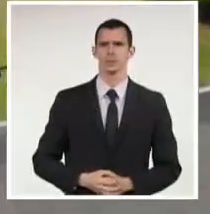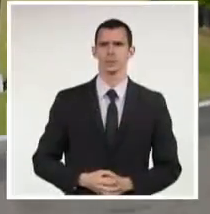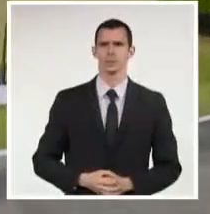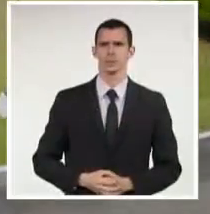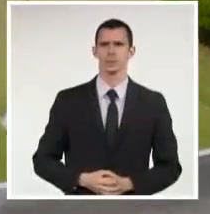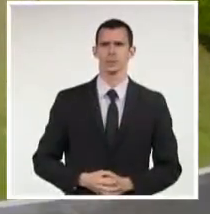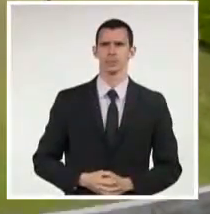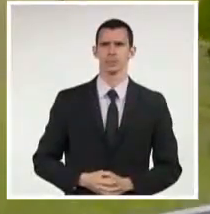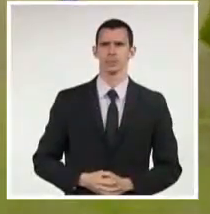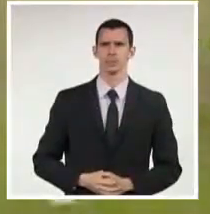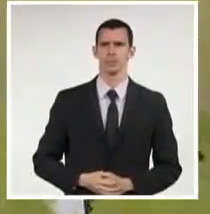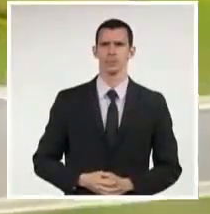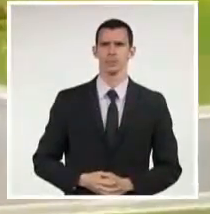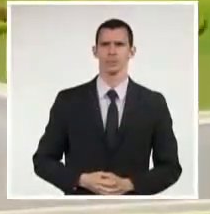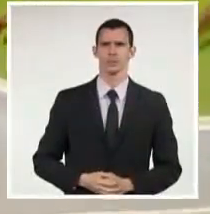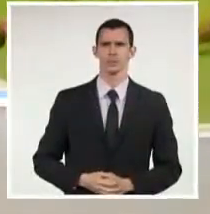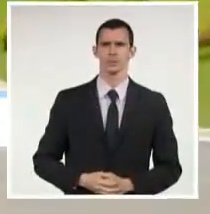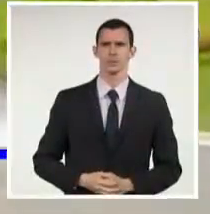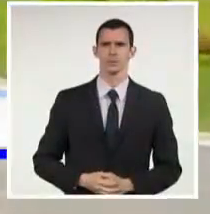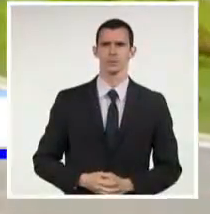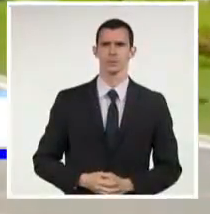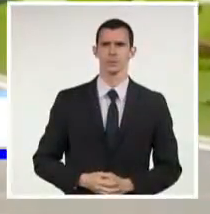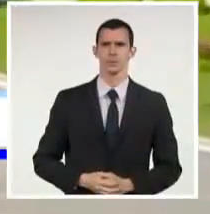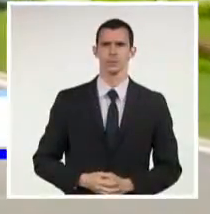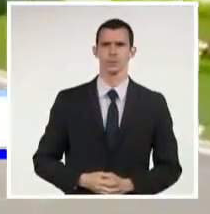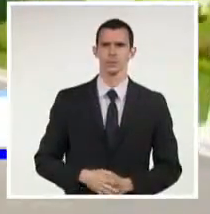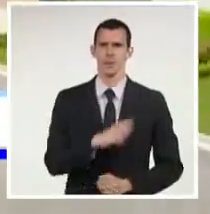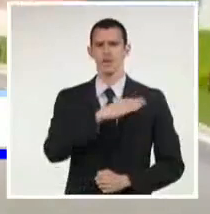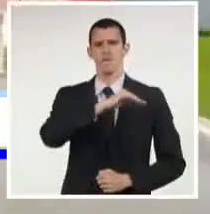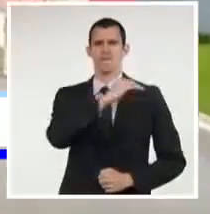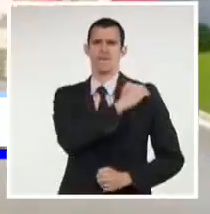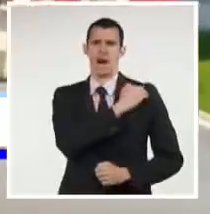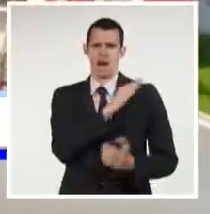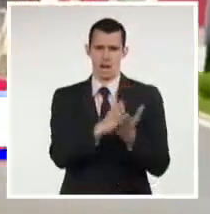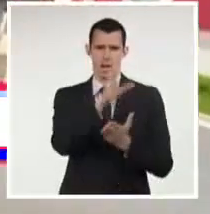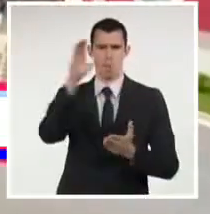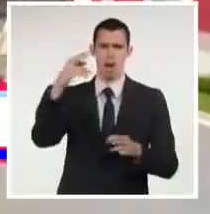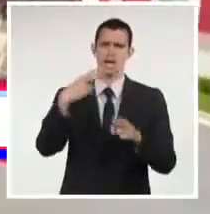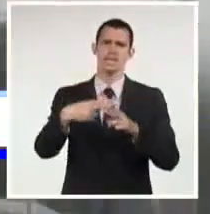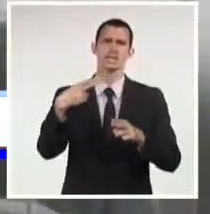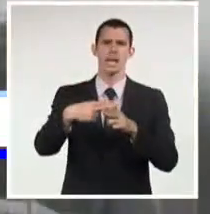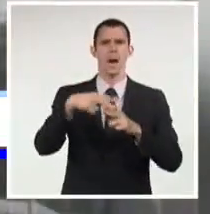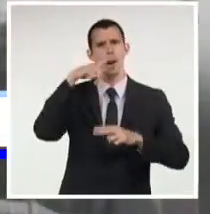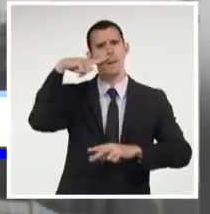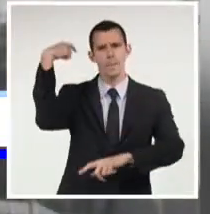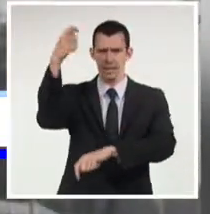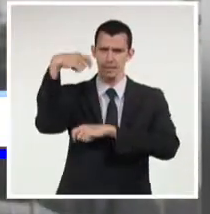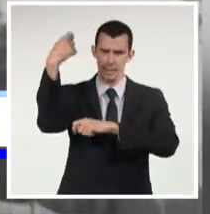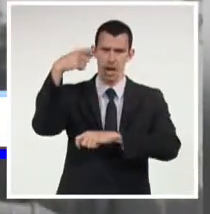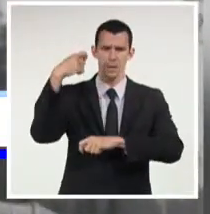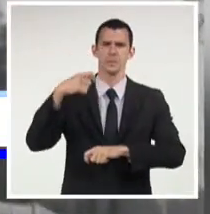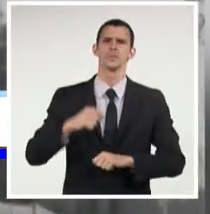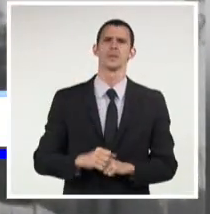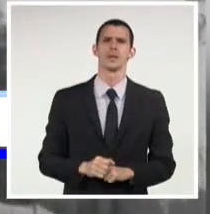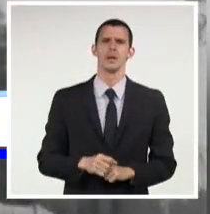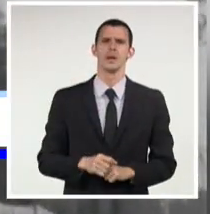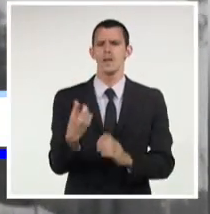La Escuela Interarmas de las FARC, General Antonio Maceo, Orden Antonio Maceo, fue fundada en el